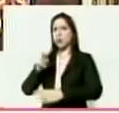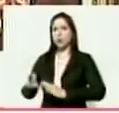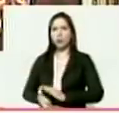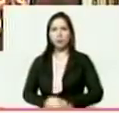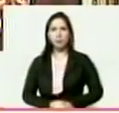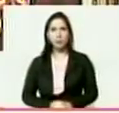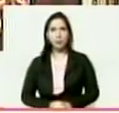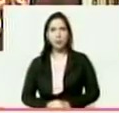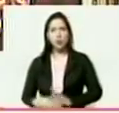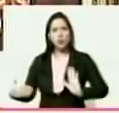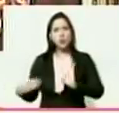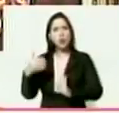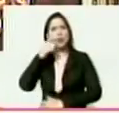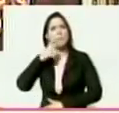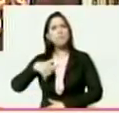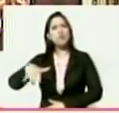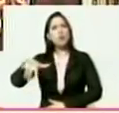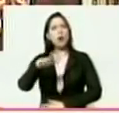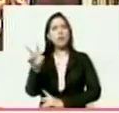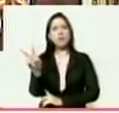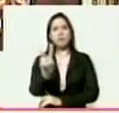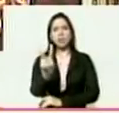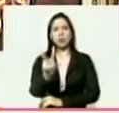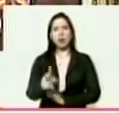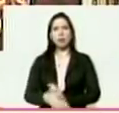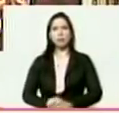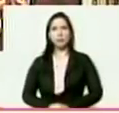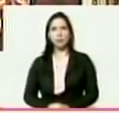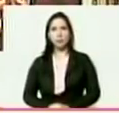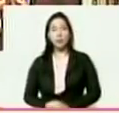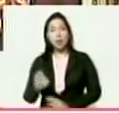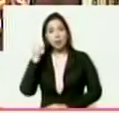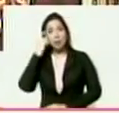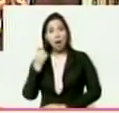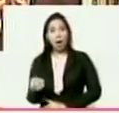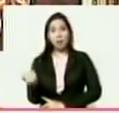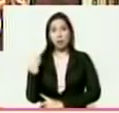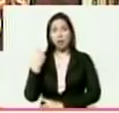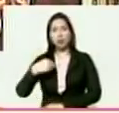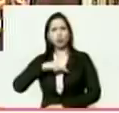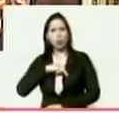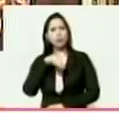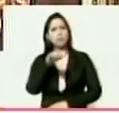contra el pueblo de Venezuela. El día de ayer dimos ese paso,